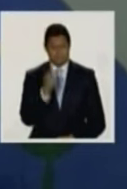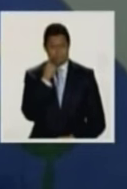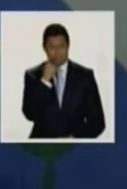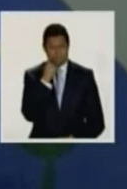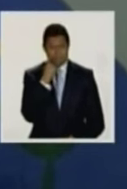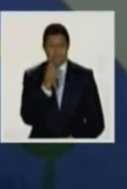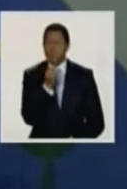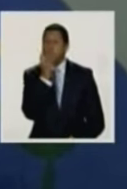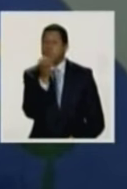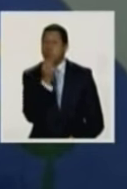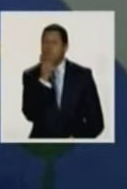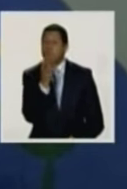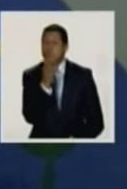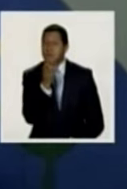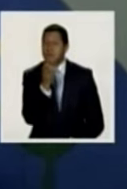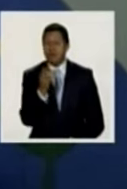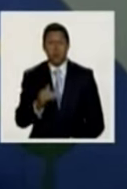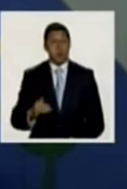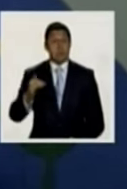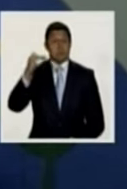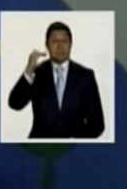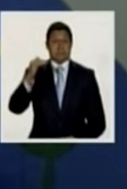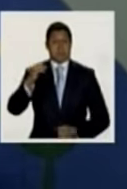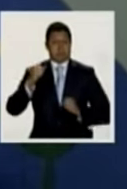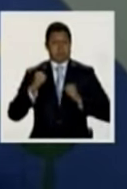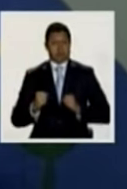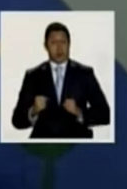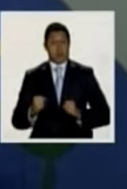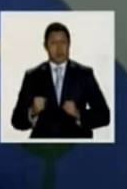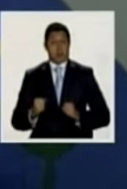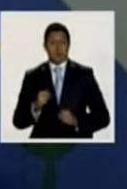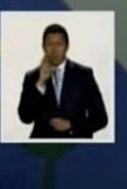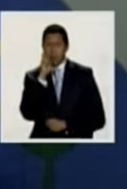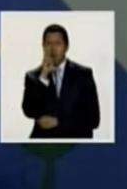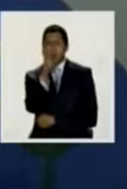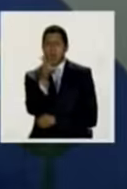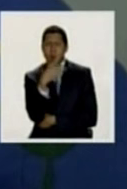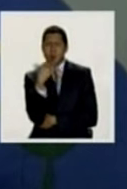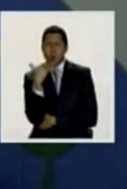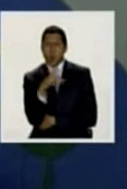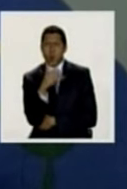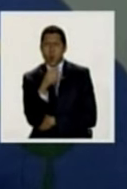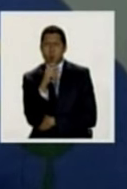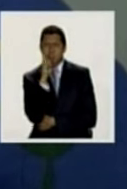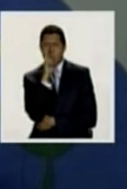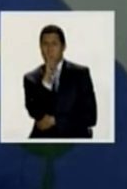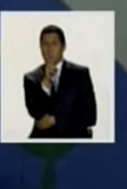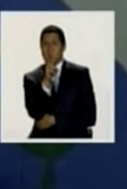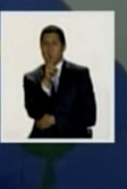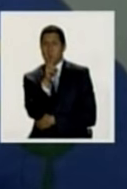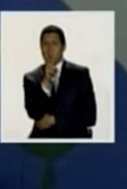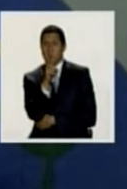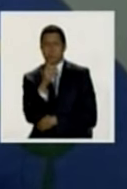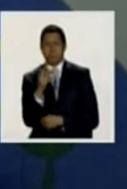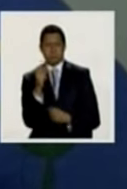Fíjate, con lo que te estoy contando, que era una figura de acero, que no te quedabas viendo ni volteaba por esa